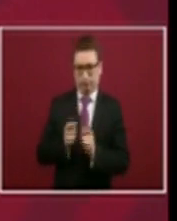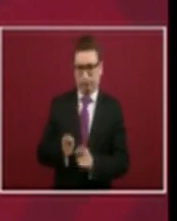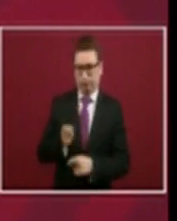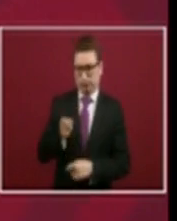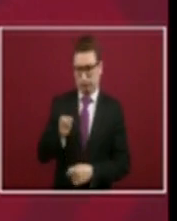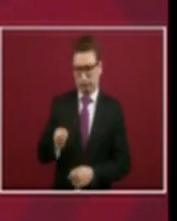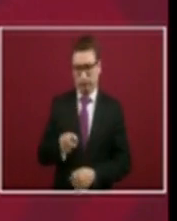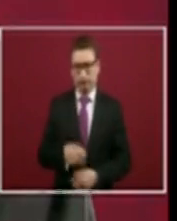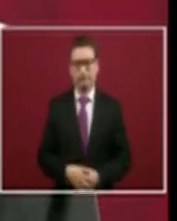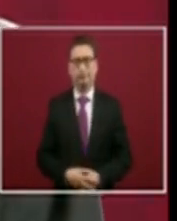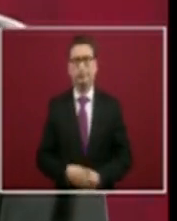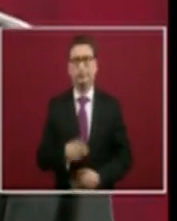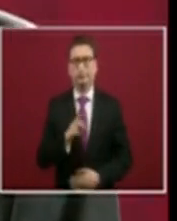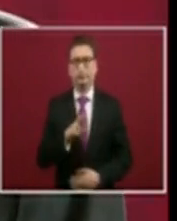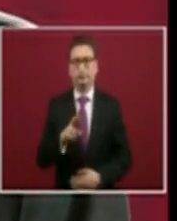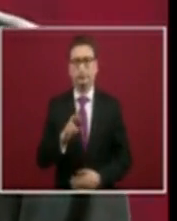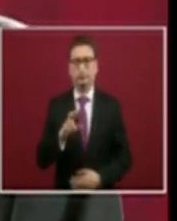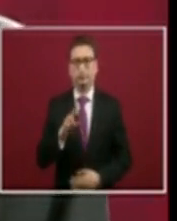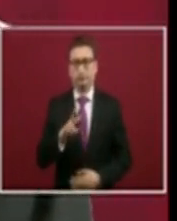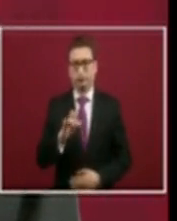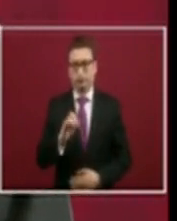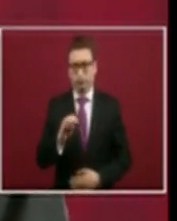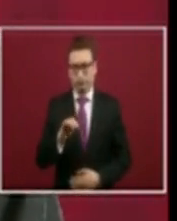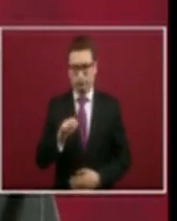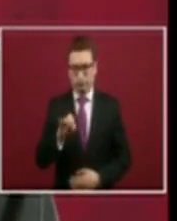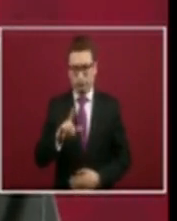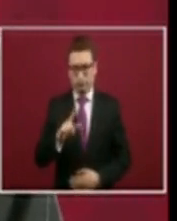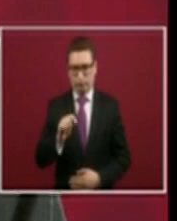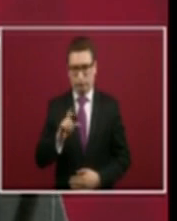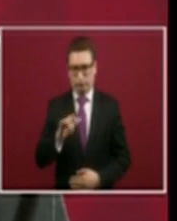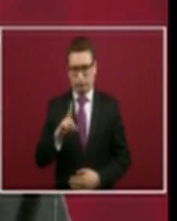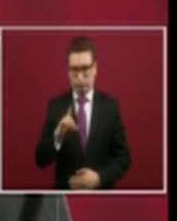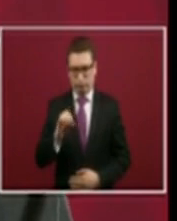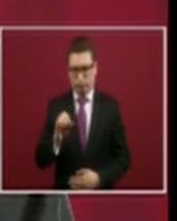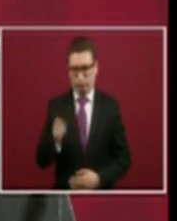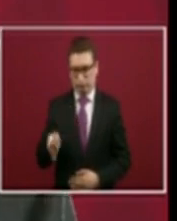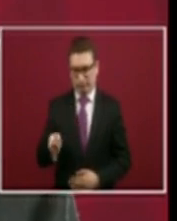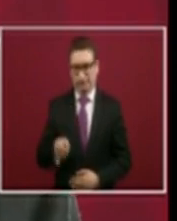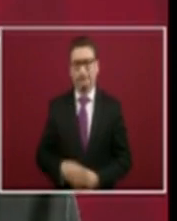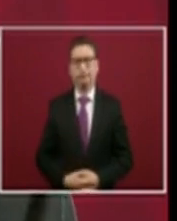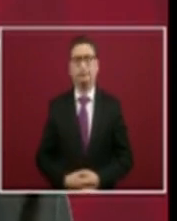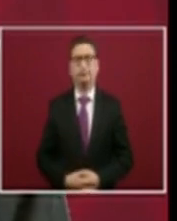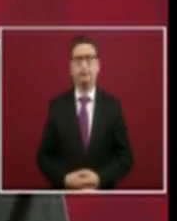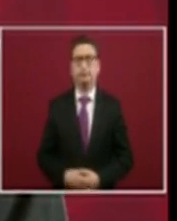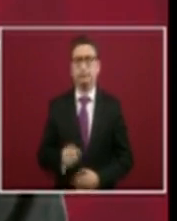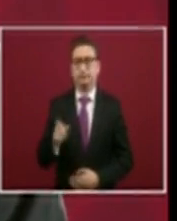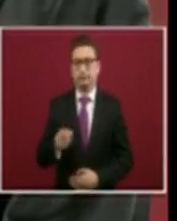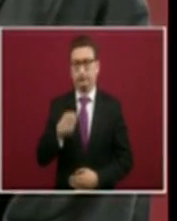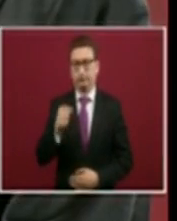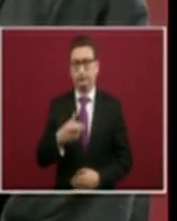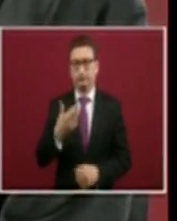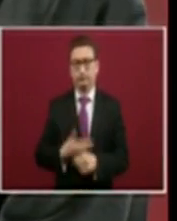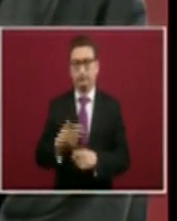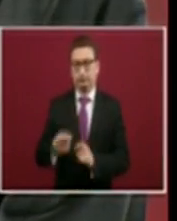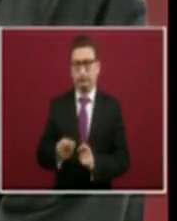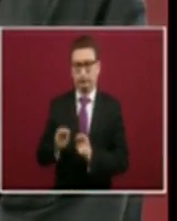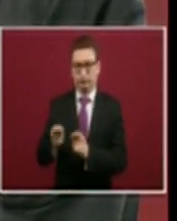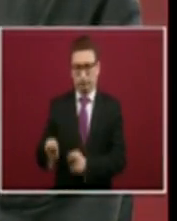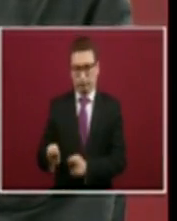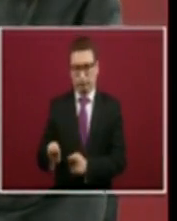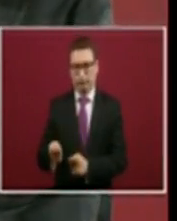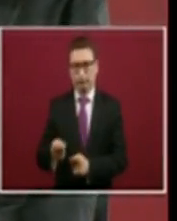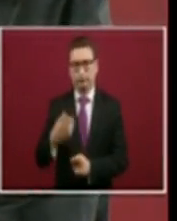el presidente tiene el derecho y el deber de llevarlos a cabo. Pero hay una condición sine qua non,